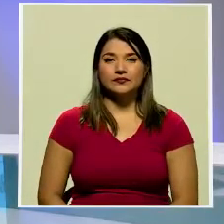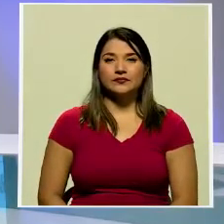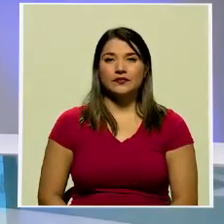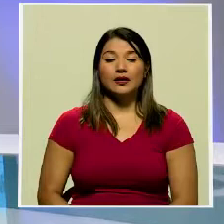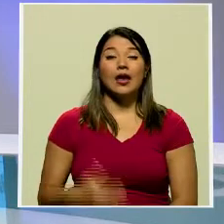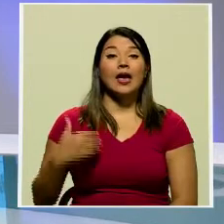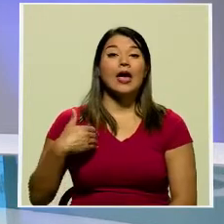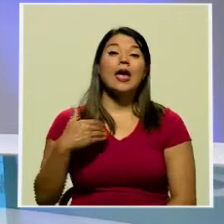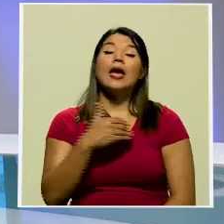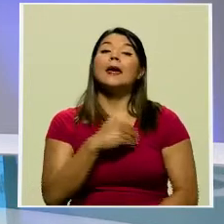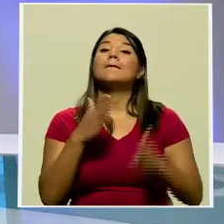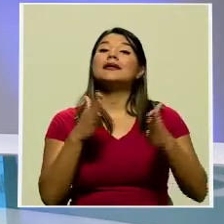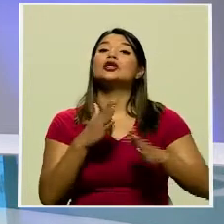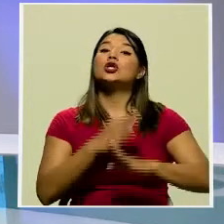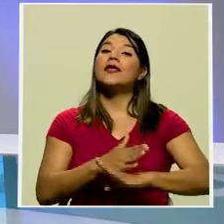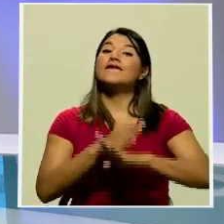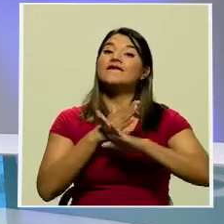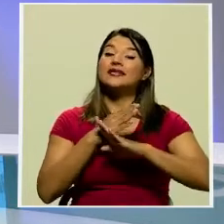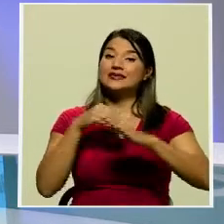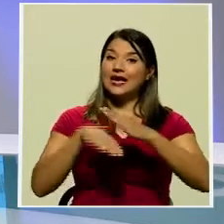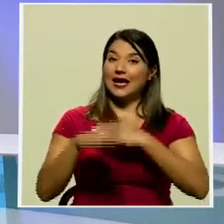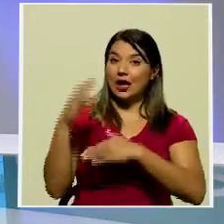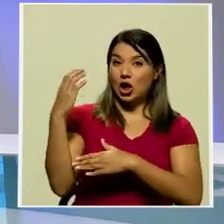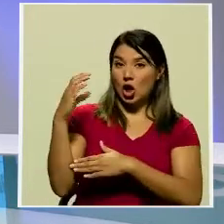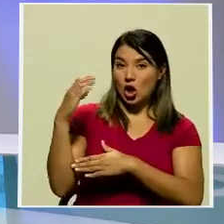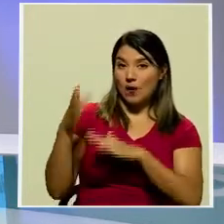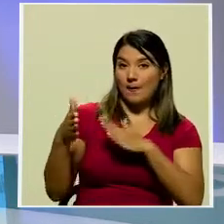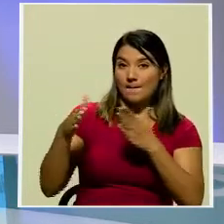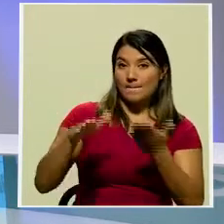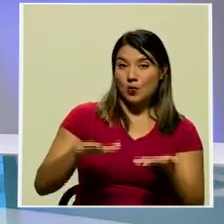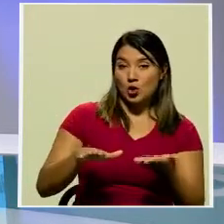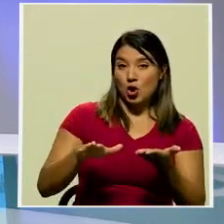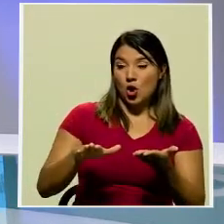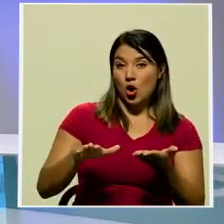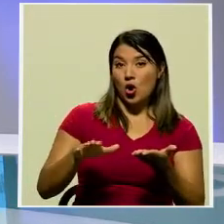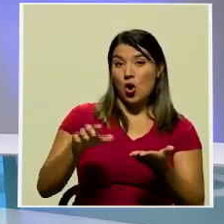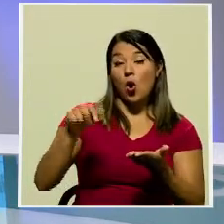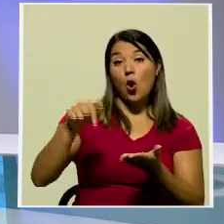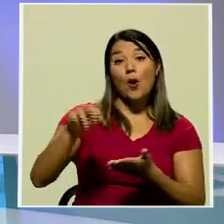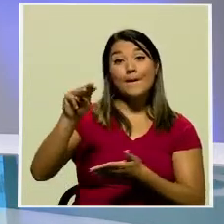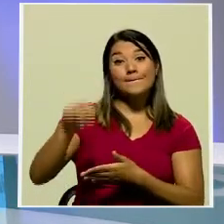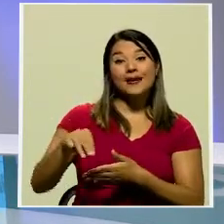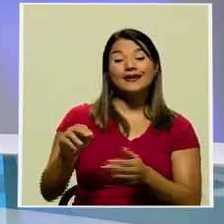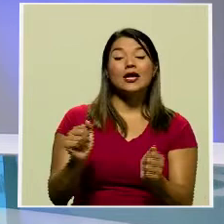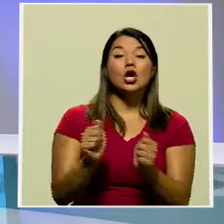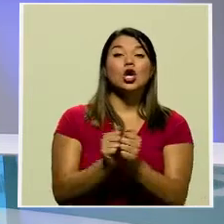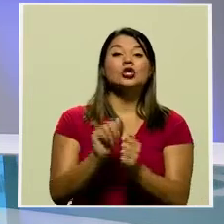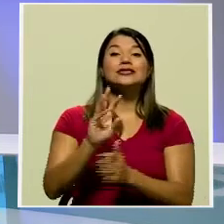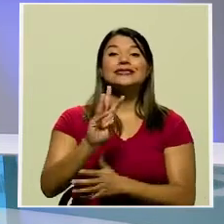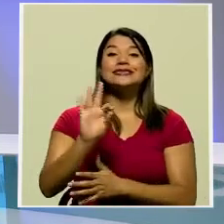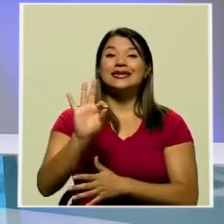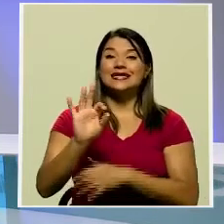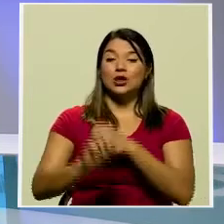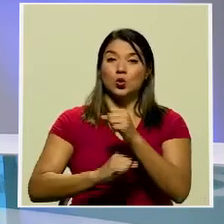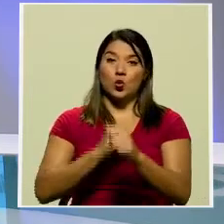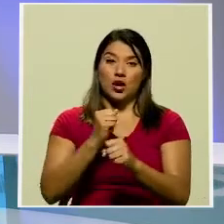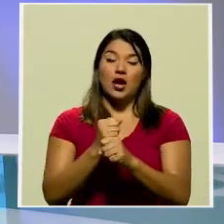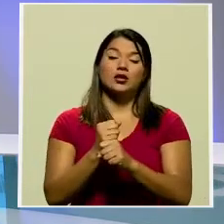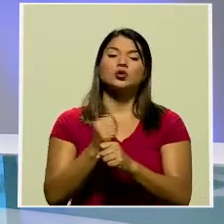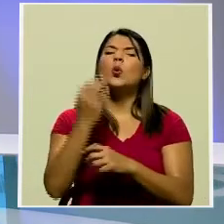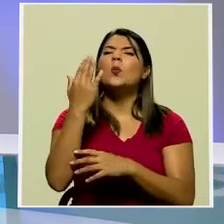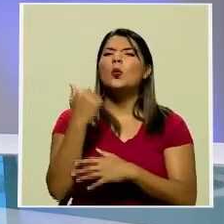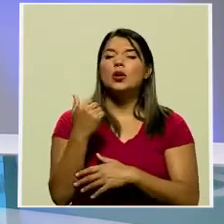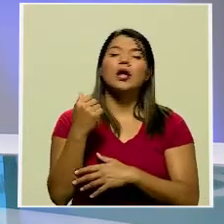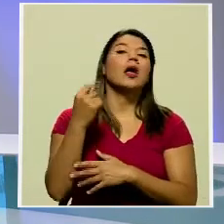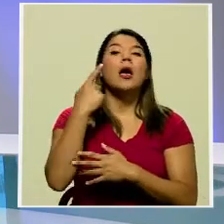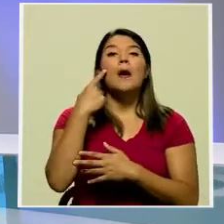El ministro de Defensa colombiano murió el martes a los 69 años de edad a causa de